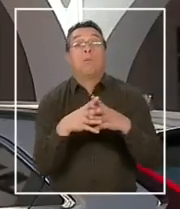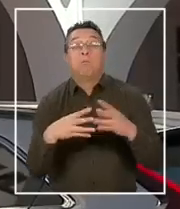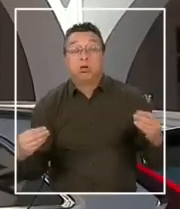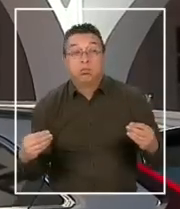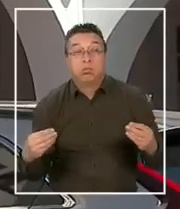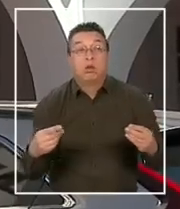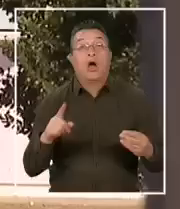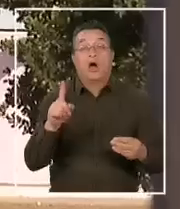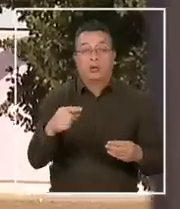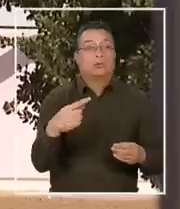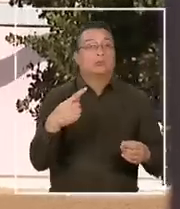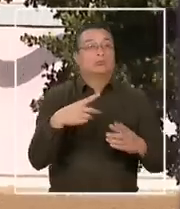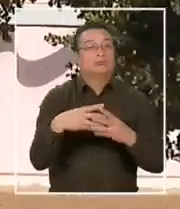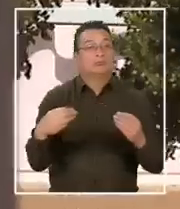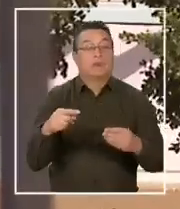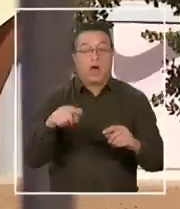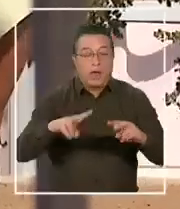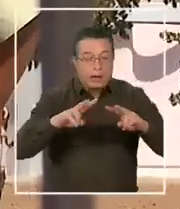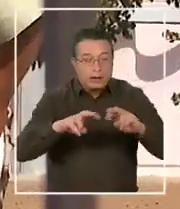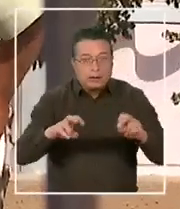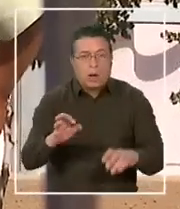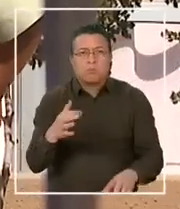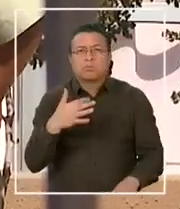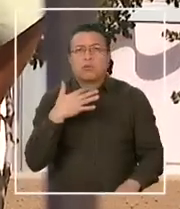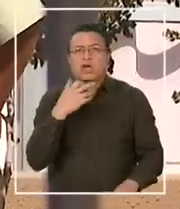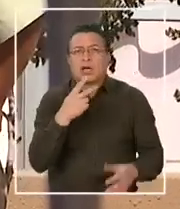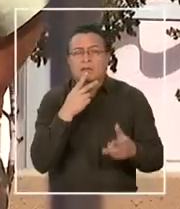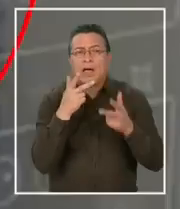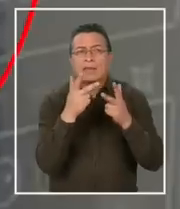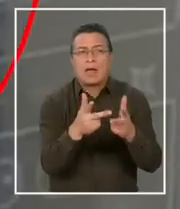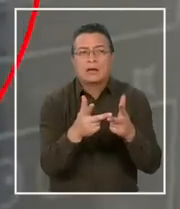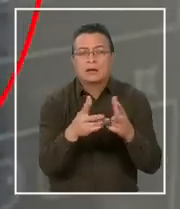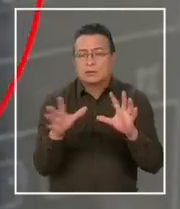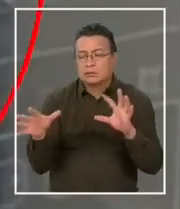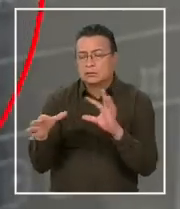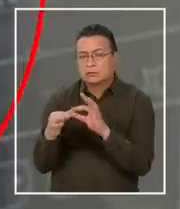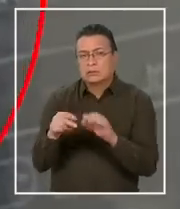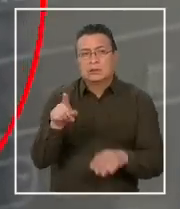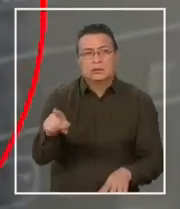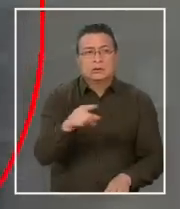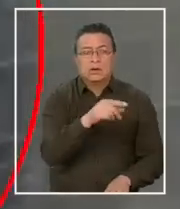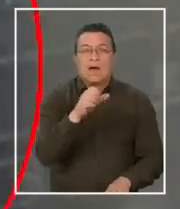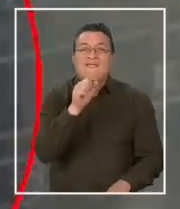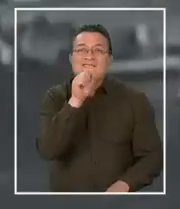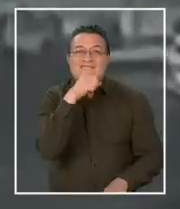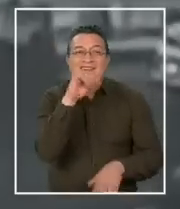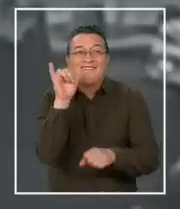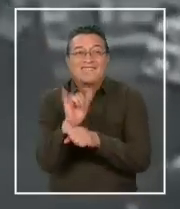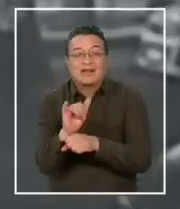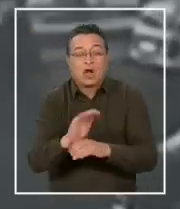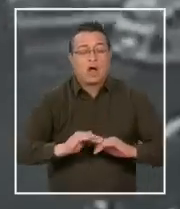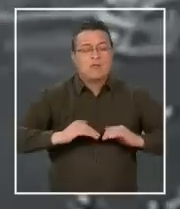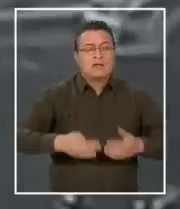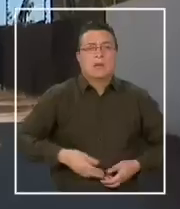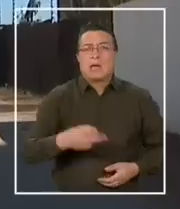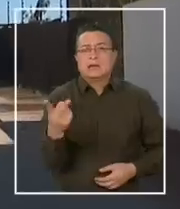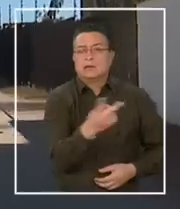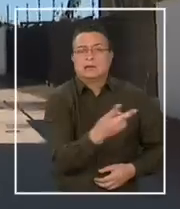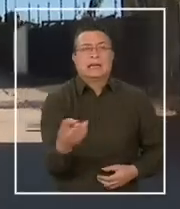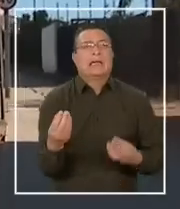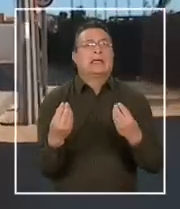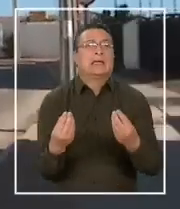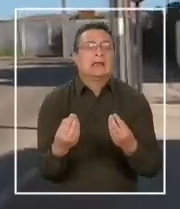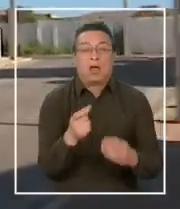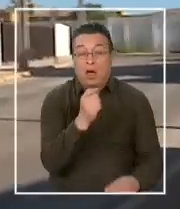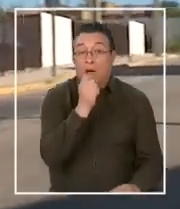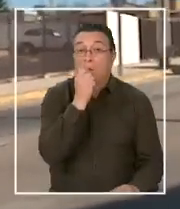herir obviamente a la víctima. Se investiga el móvil del ataque y la relación entre la supuesta adulta mayor y la mujer embarazada, que no